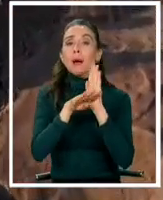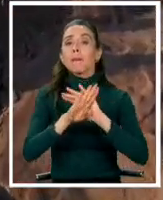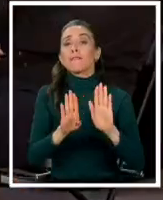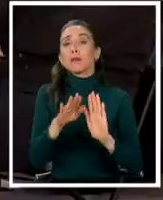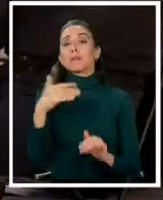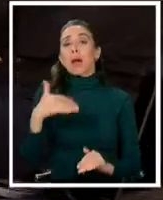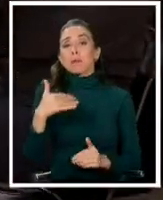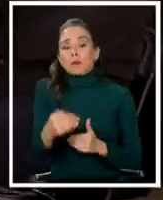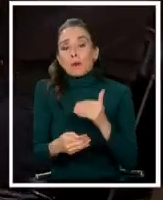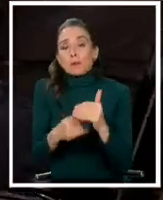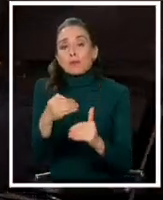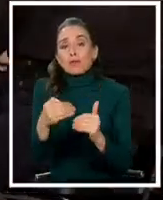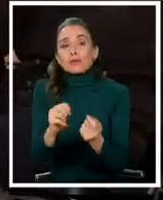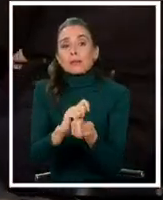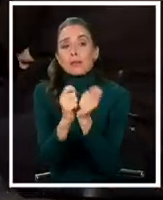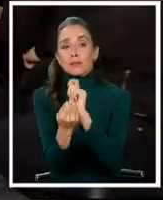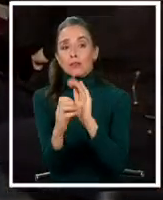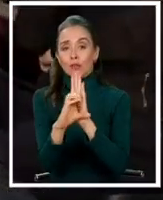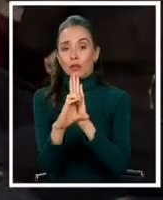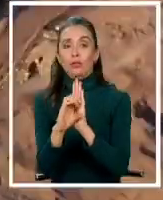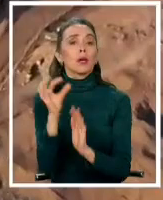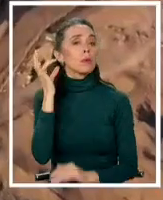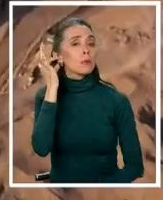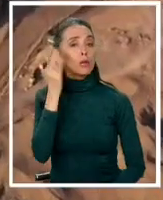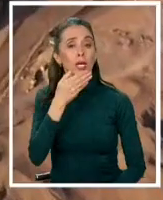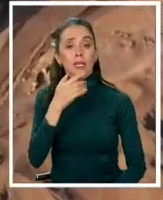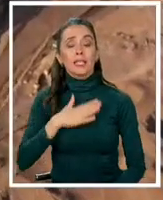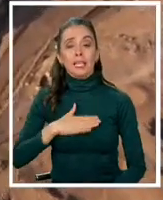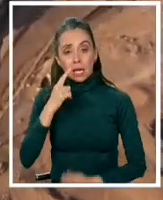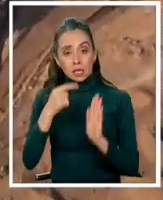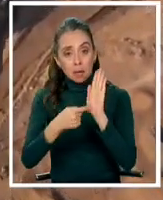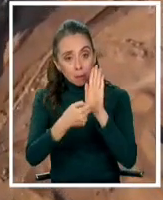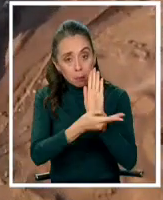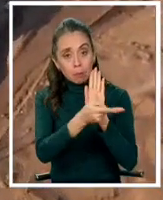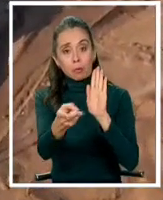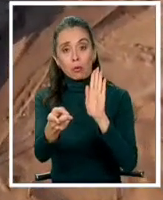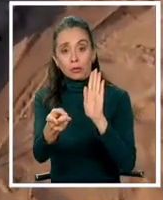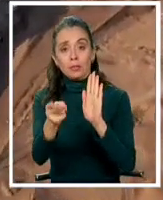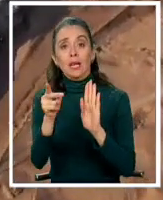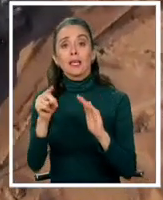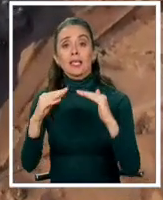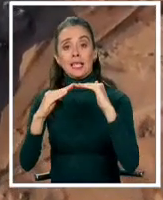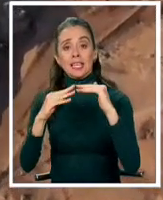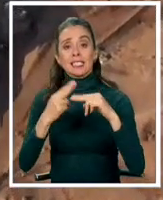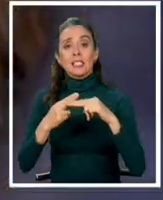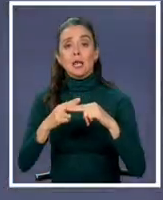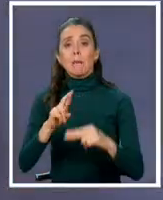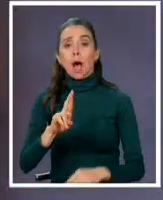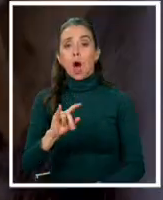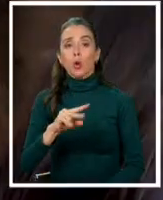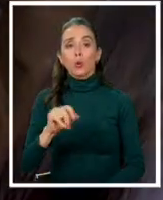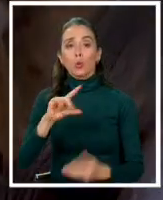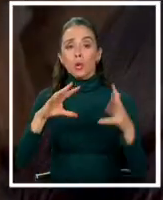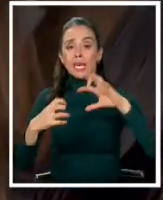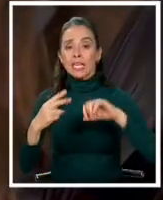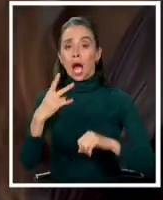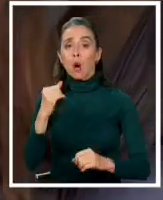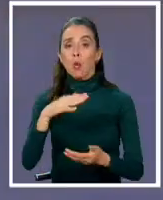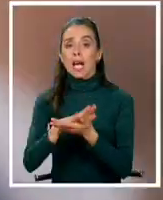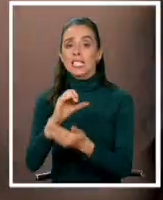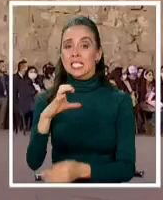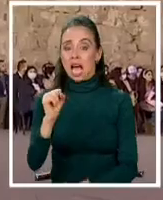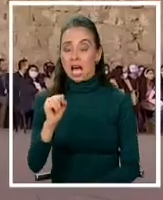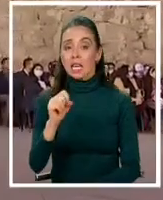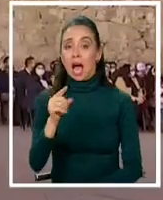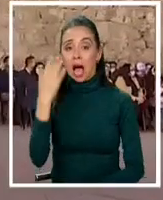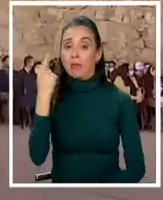importantes del proceso constituyente. Dar una señal, un símbolo. En las ruinas de Huanchaca, otro símbolo más de